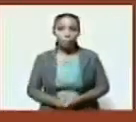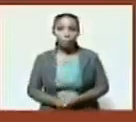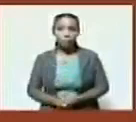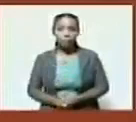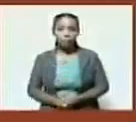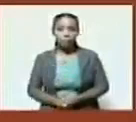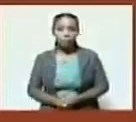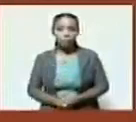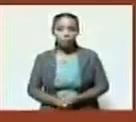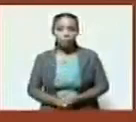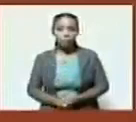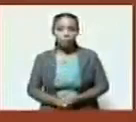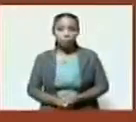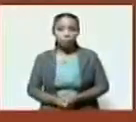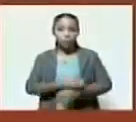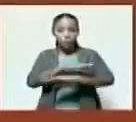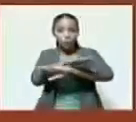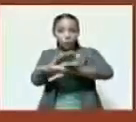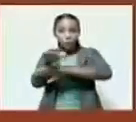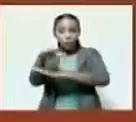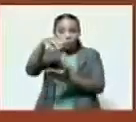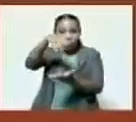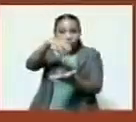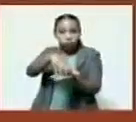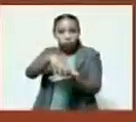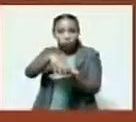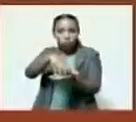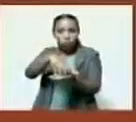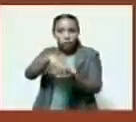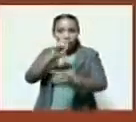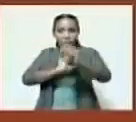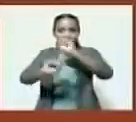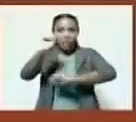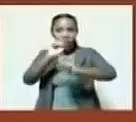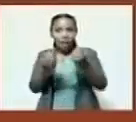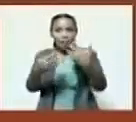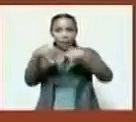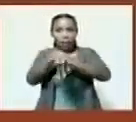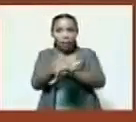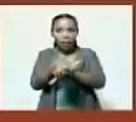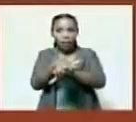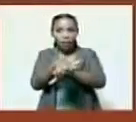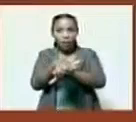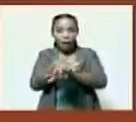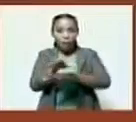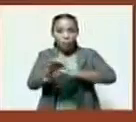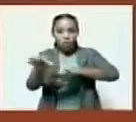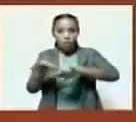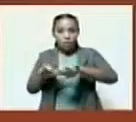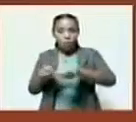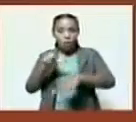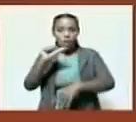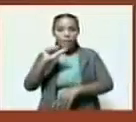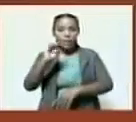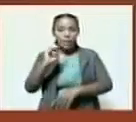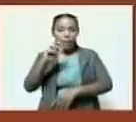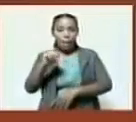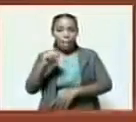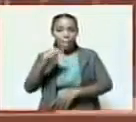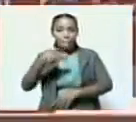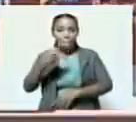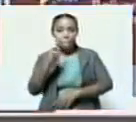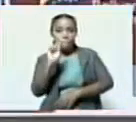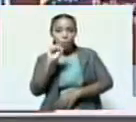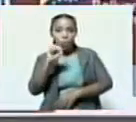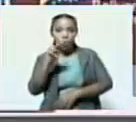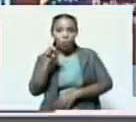al occidente, en la región de defensa integral occidental, en el municipio Semprún, acabamos de dar